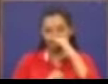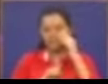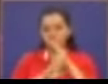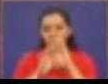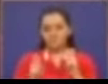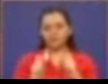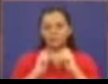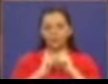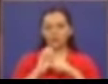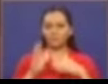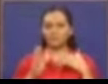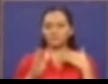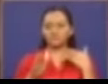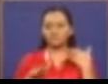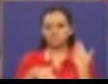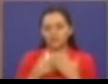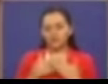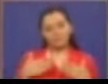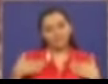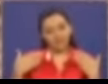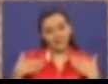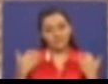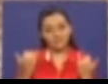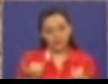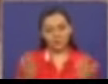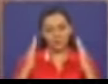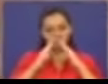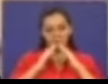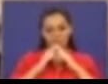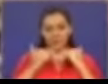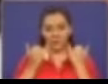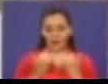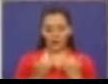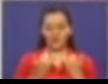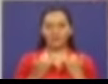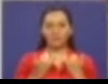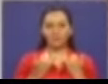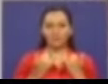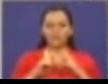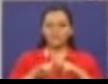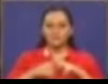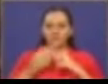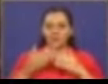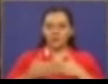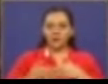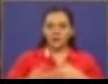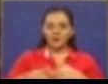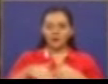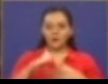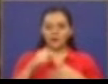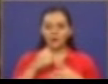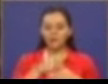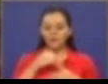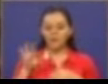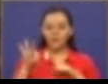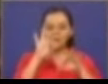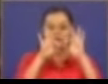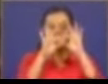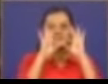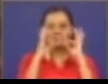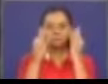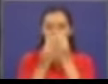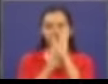aquí y estamos viviendo felices. Con esta obra vamos a mejorar un poquito más en cada una de las